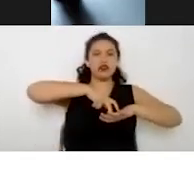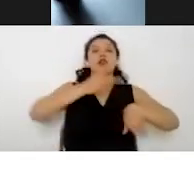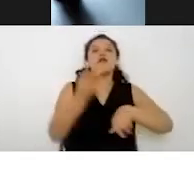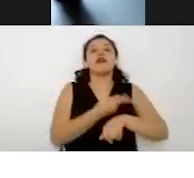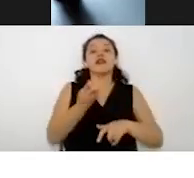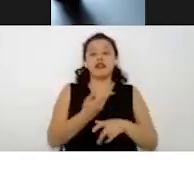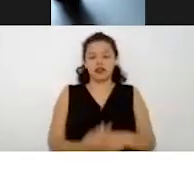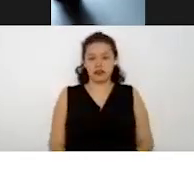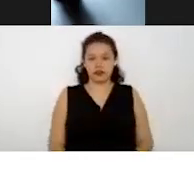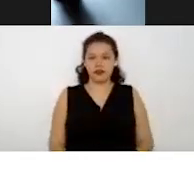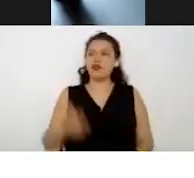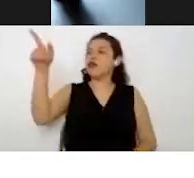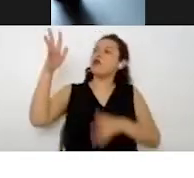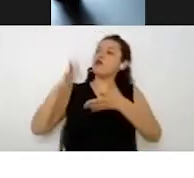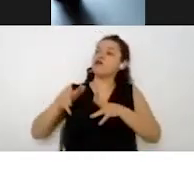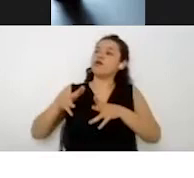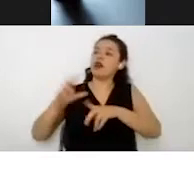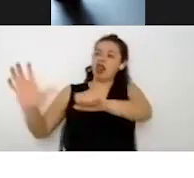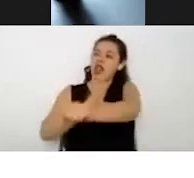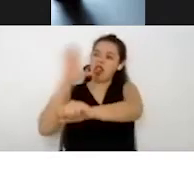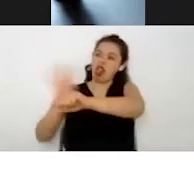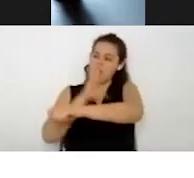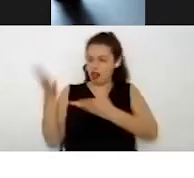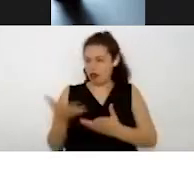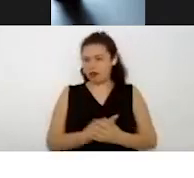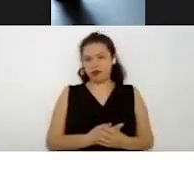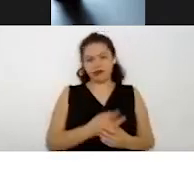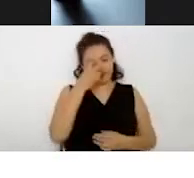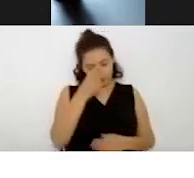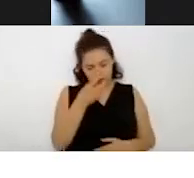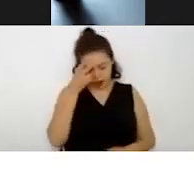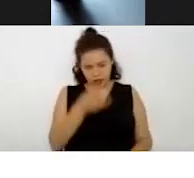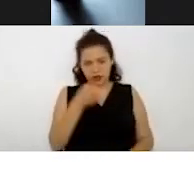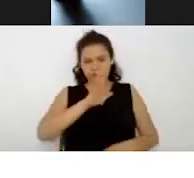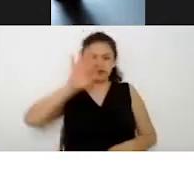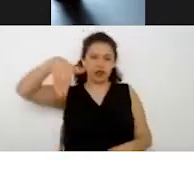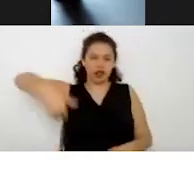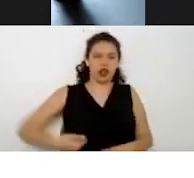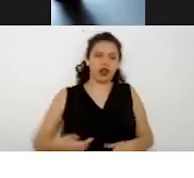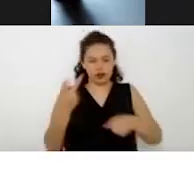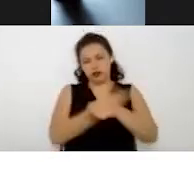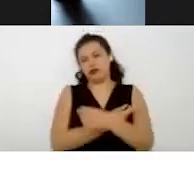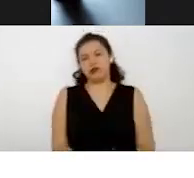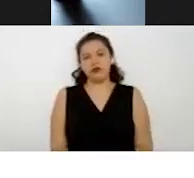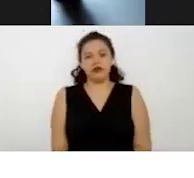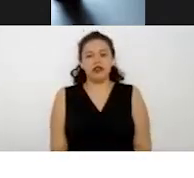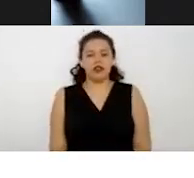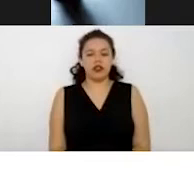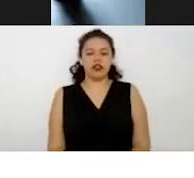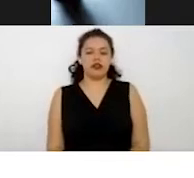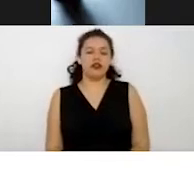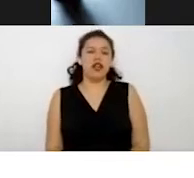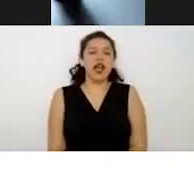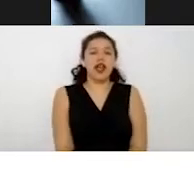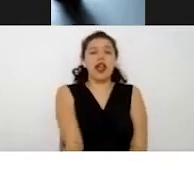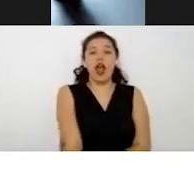Se electrocuta. Exactamente. Va a ocurrir un accidente. Y ya no va a ser una